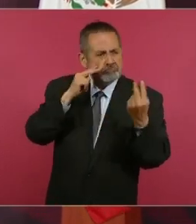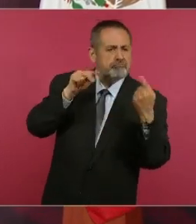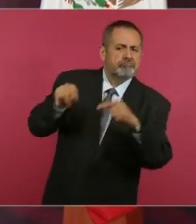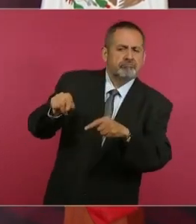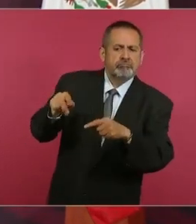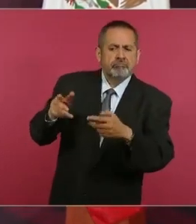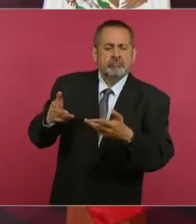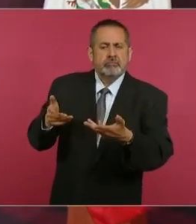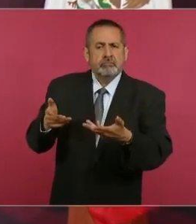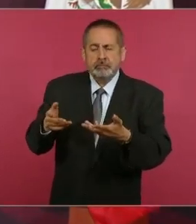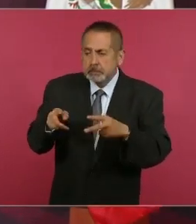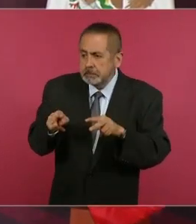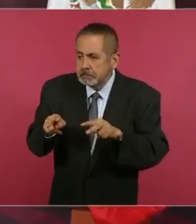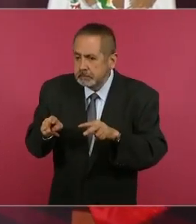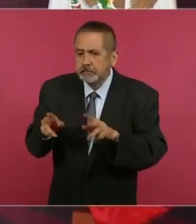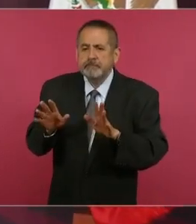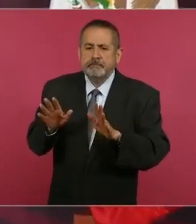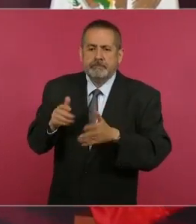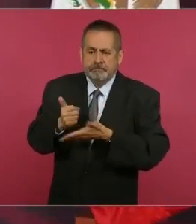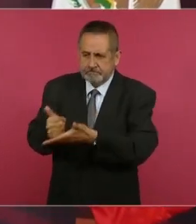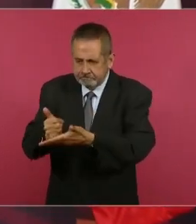Porque eso puede ayudar.